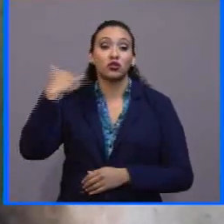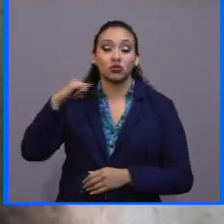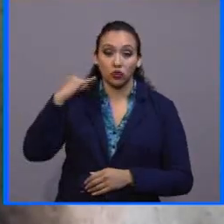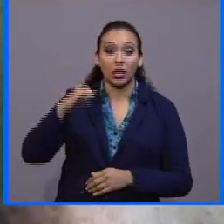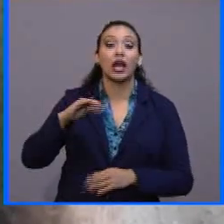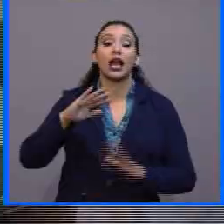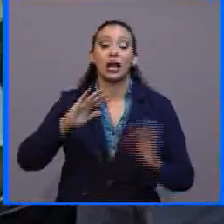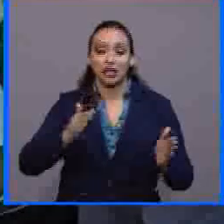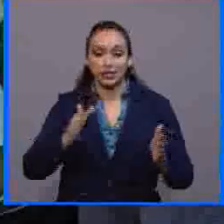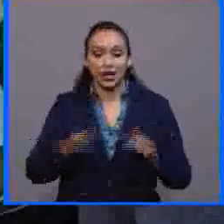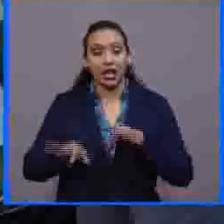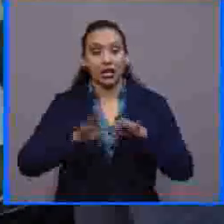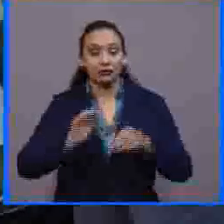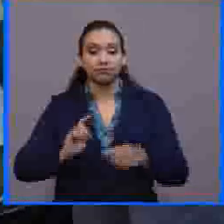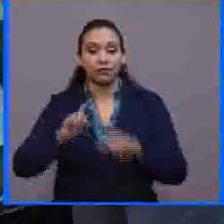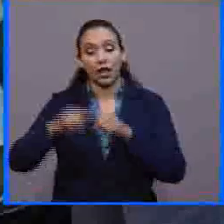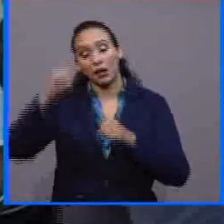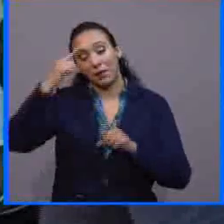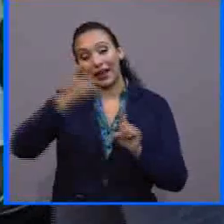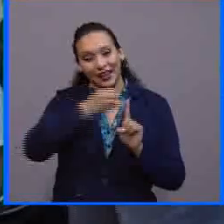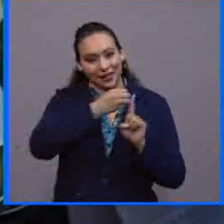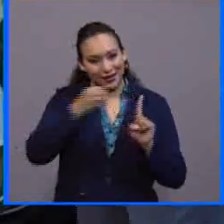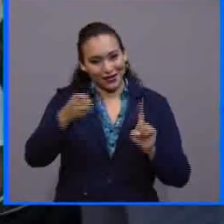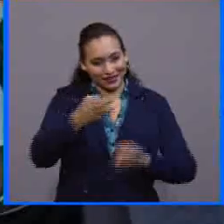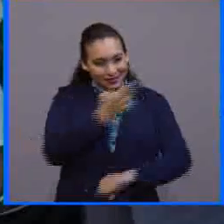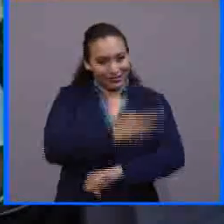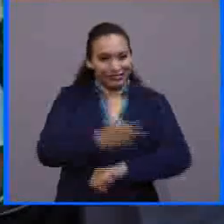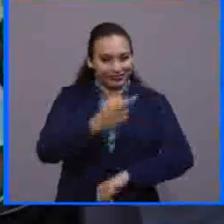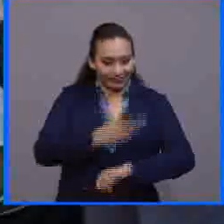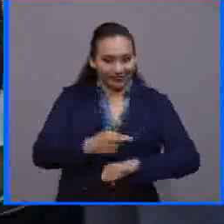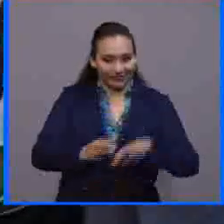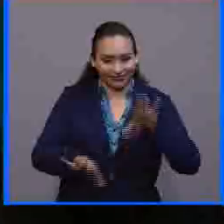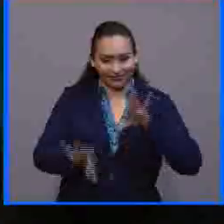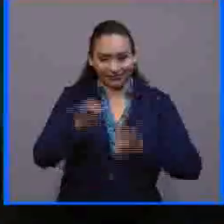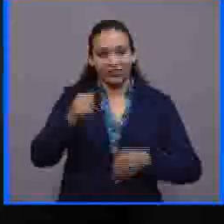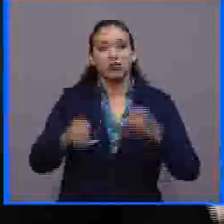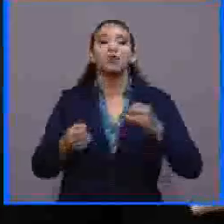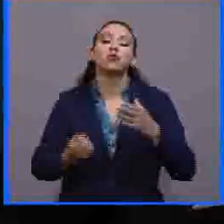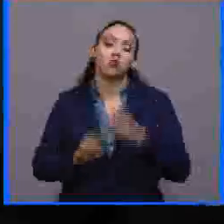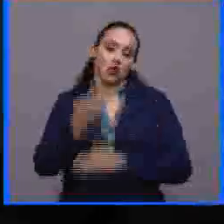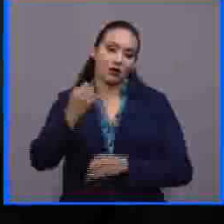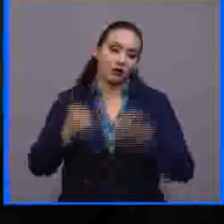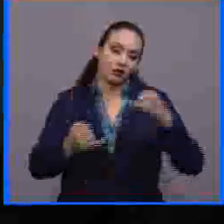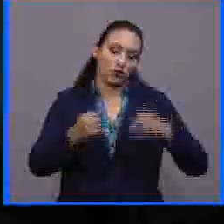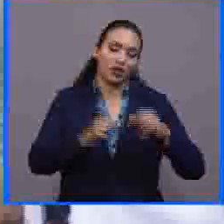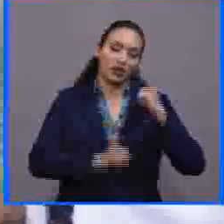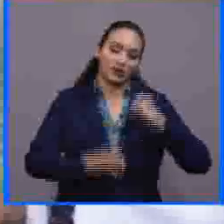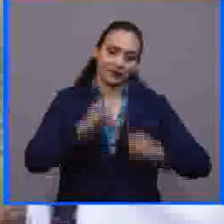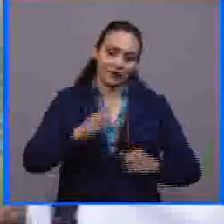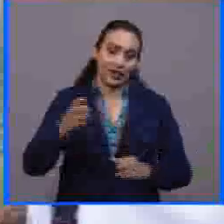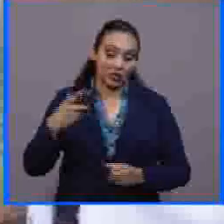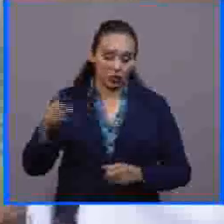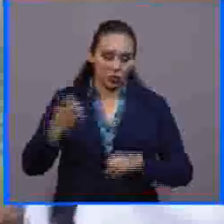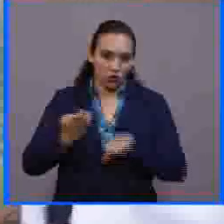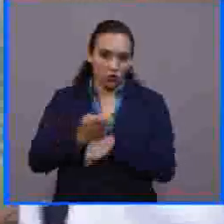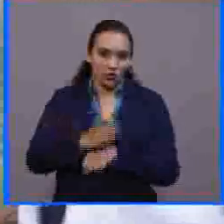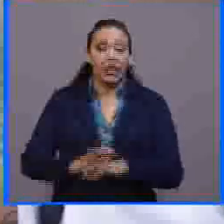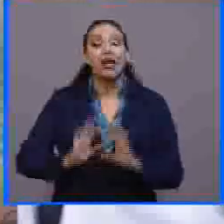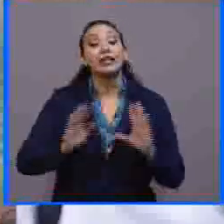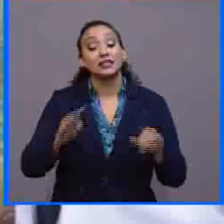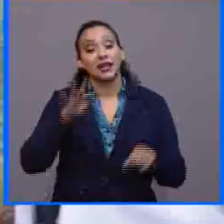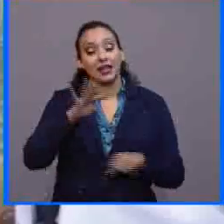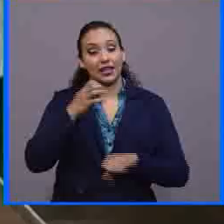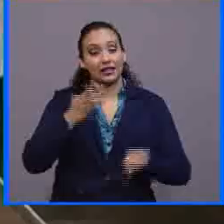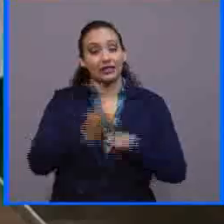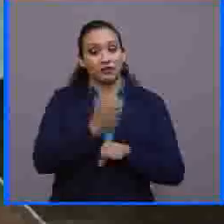las actividades de organización de estos procesos electorales concurrentes para la renovación de los poderes judiciales locales. Son ya